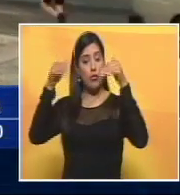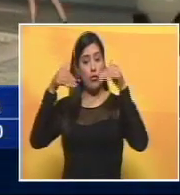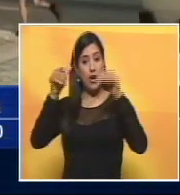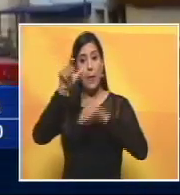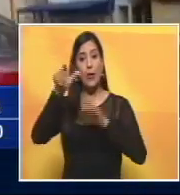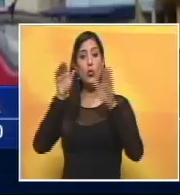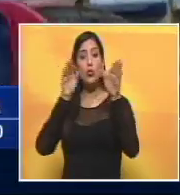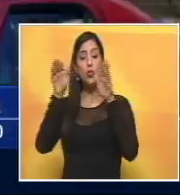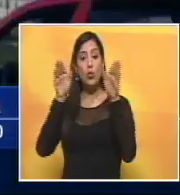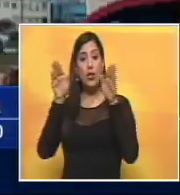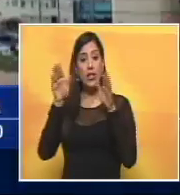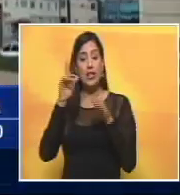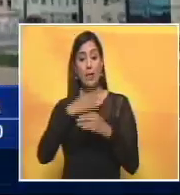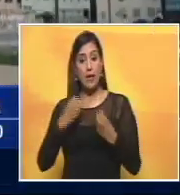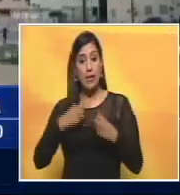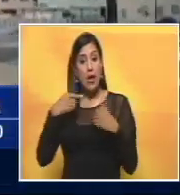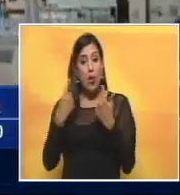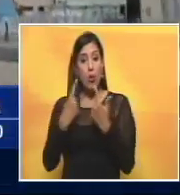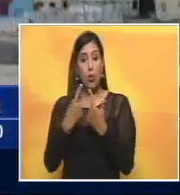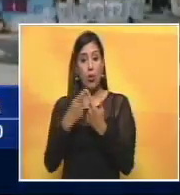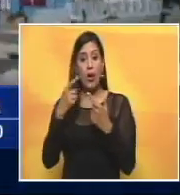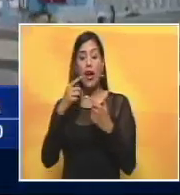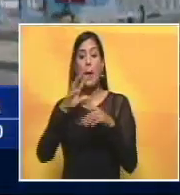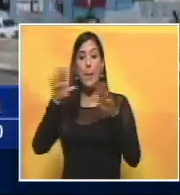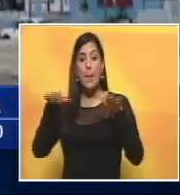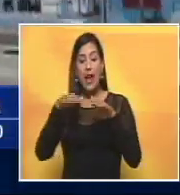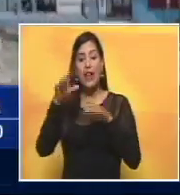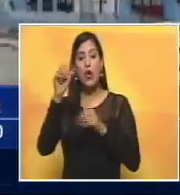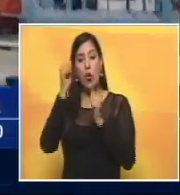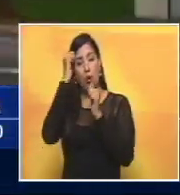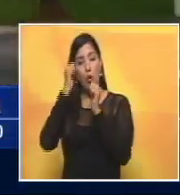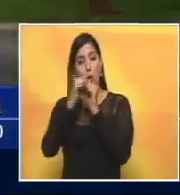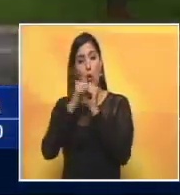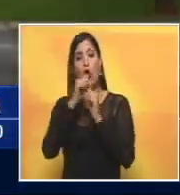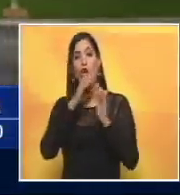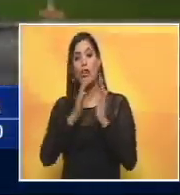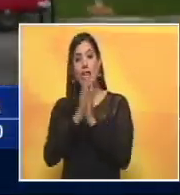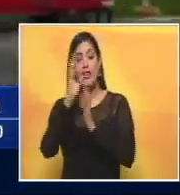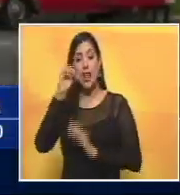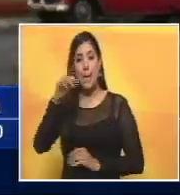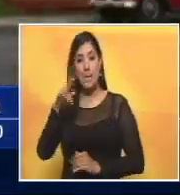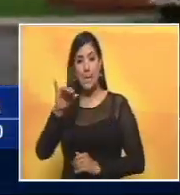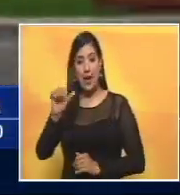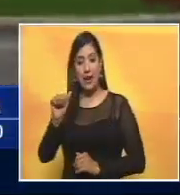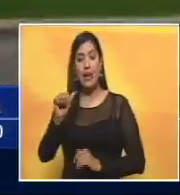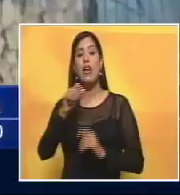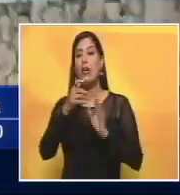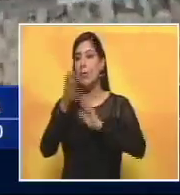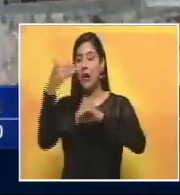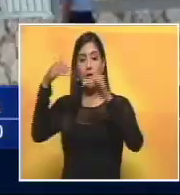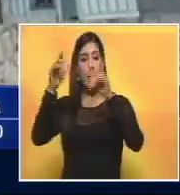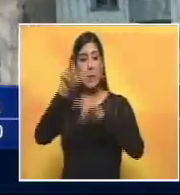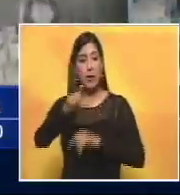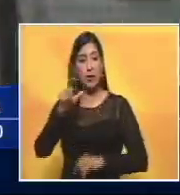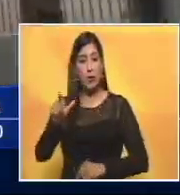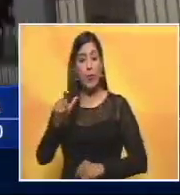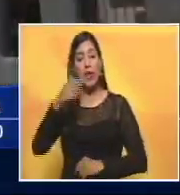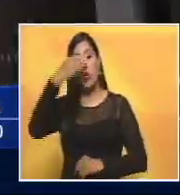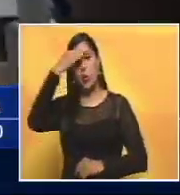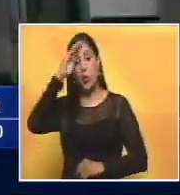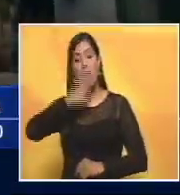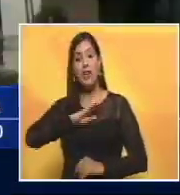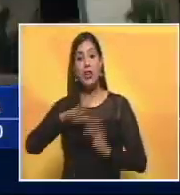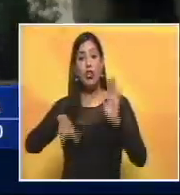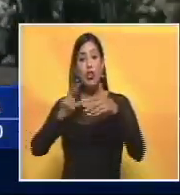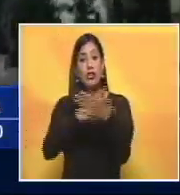de turistas y extranjeros que se encontraban en Cayo Coco y también Cayo Santa María. Es importante también decirlo que La Habana, que Cuba